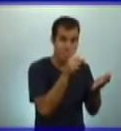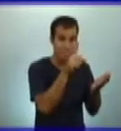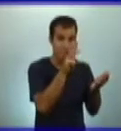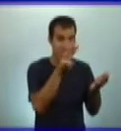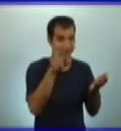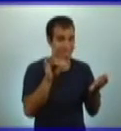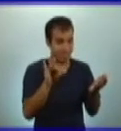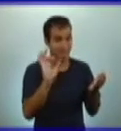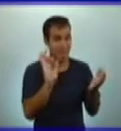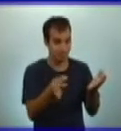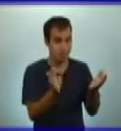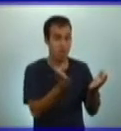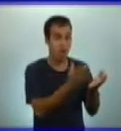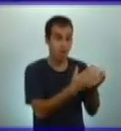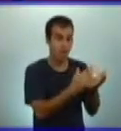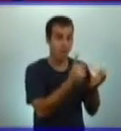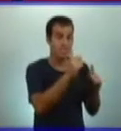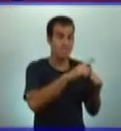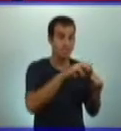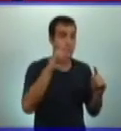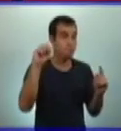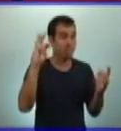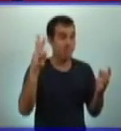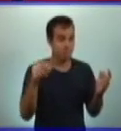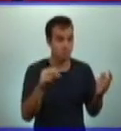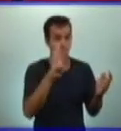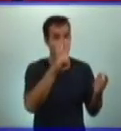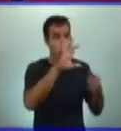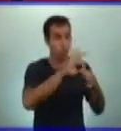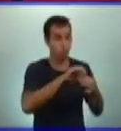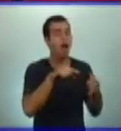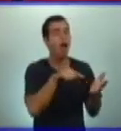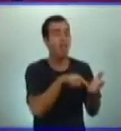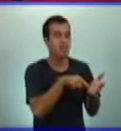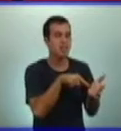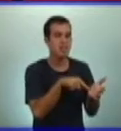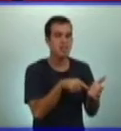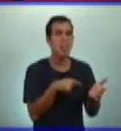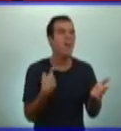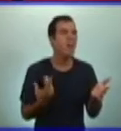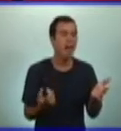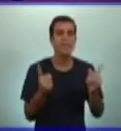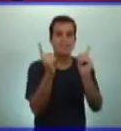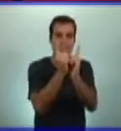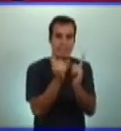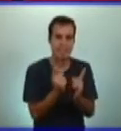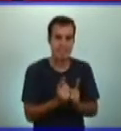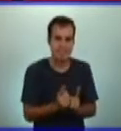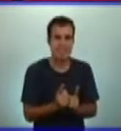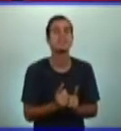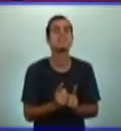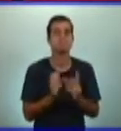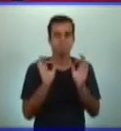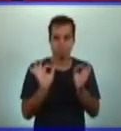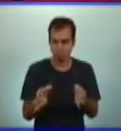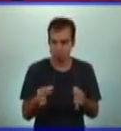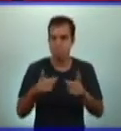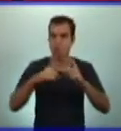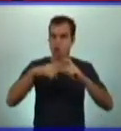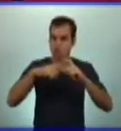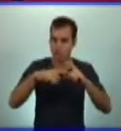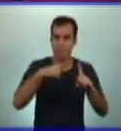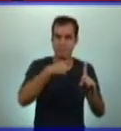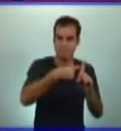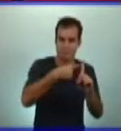de texto aparece explicado o resumido todo lo que en materia de adición